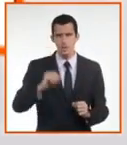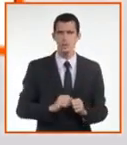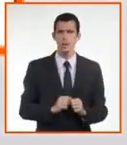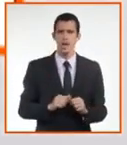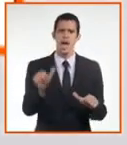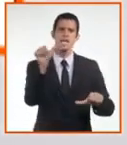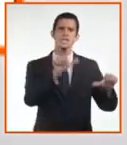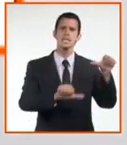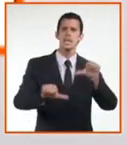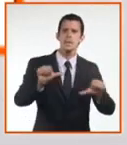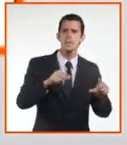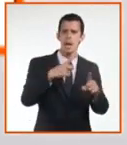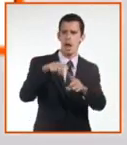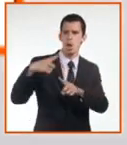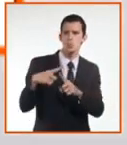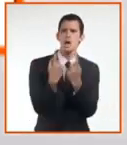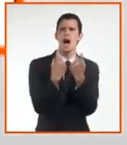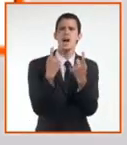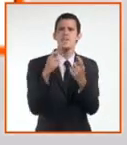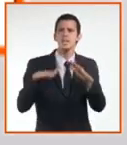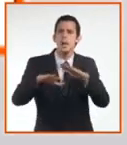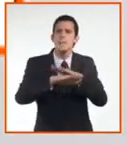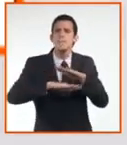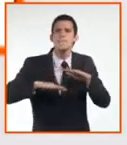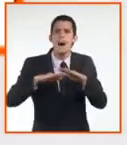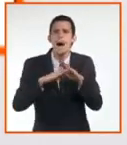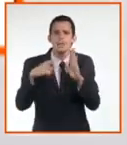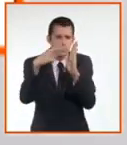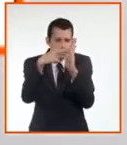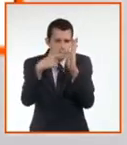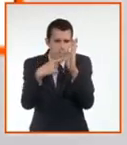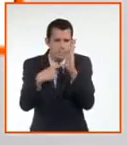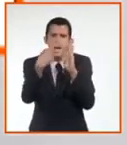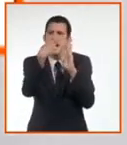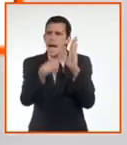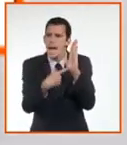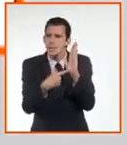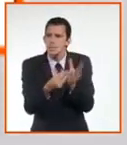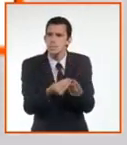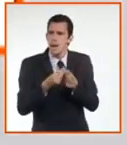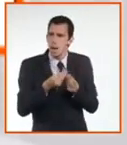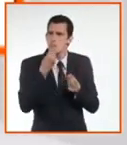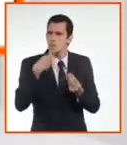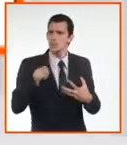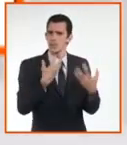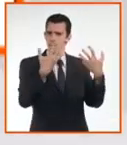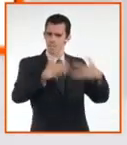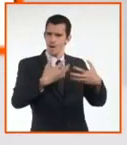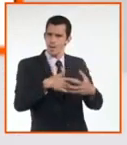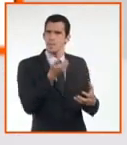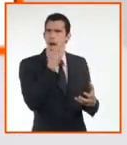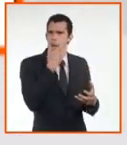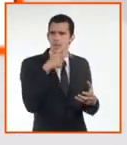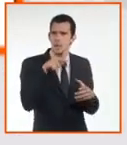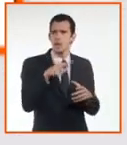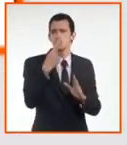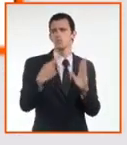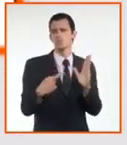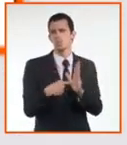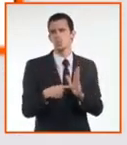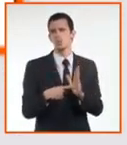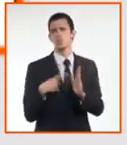muy ambicioso es bastante complejo randy en este momento tenemos 10 proyectos que representan 2 mil toneladas